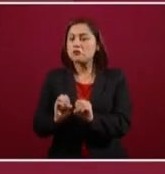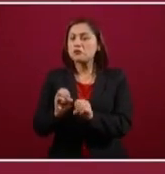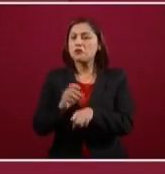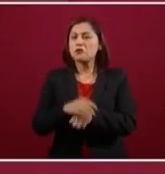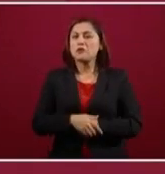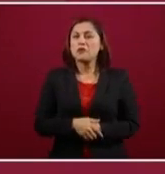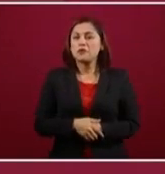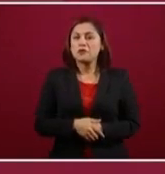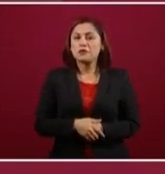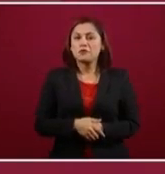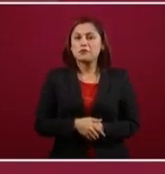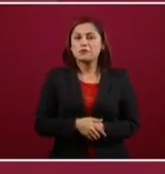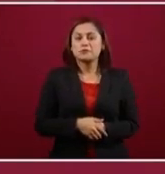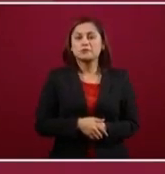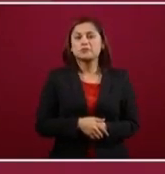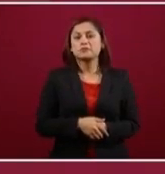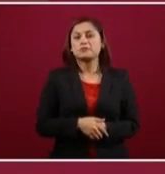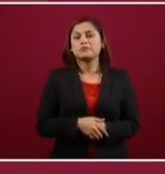a